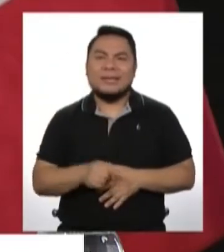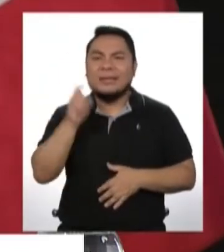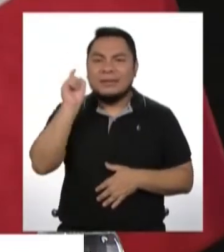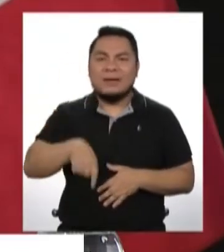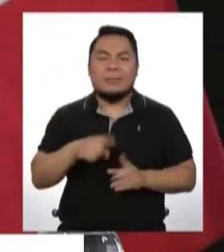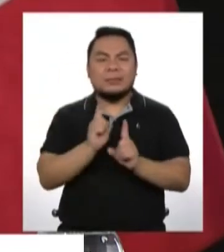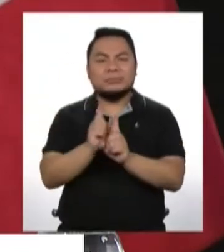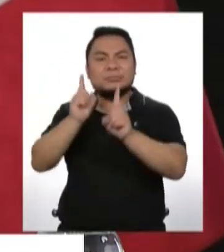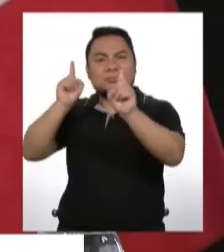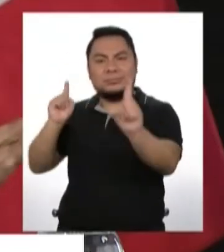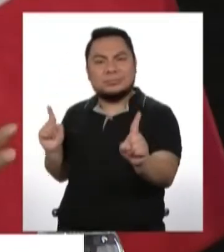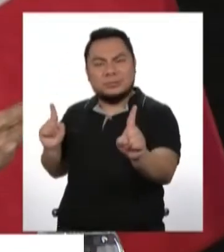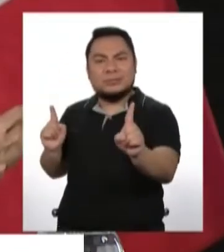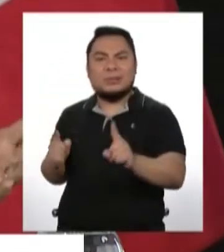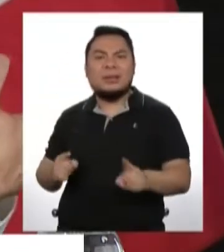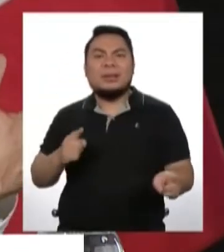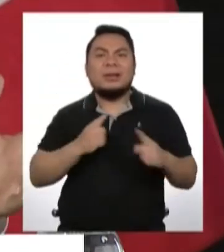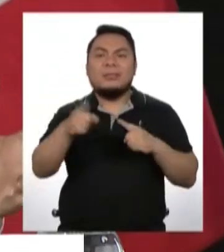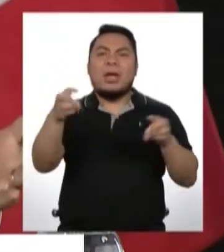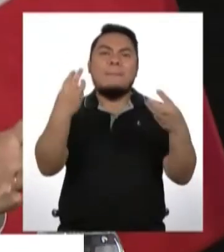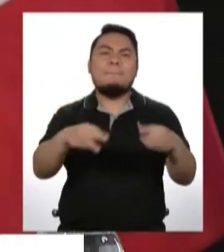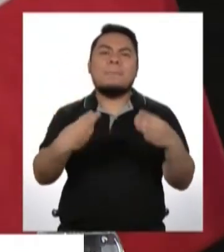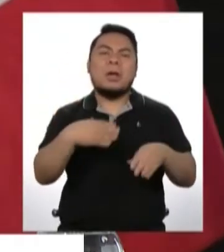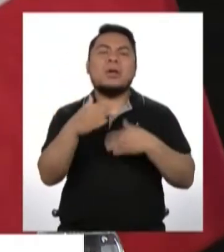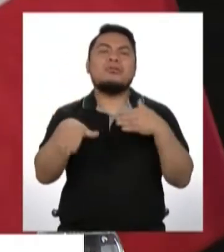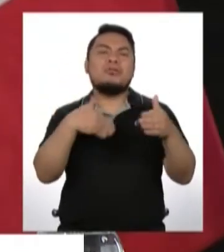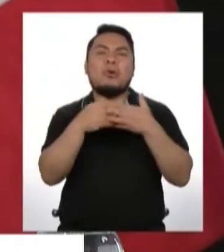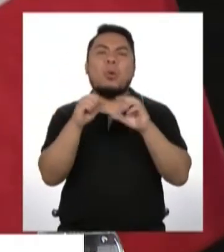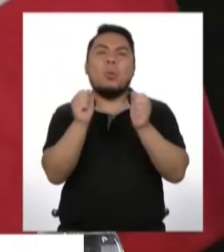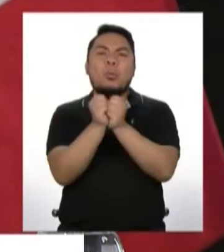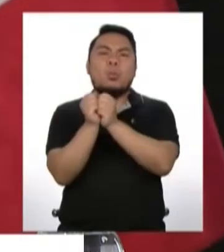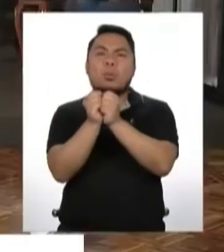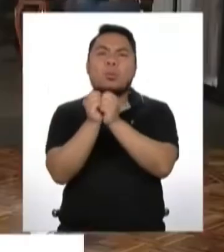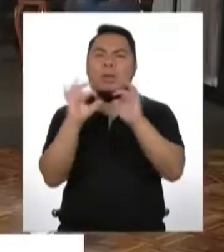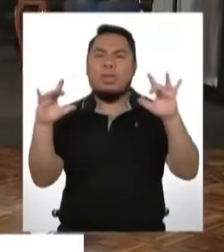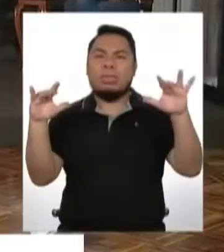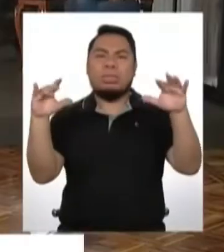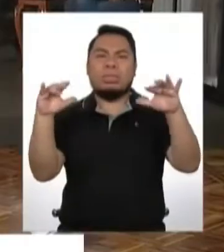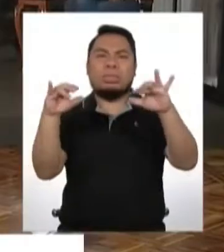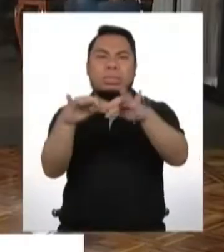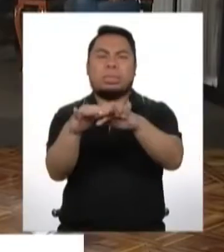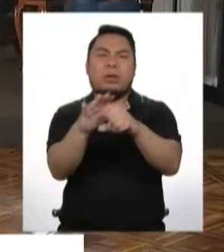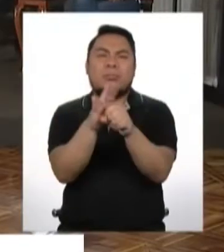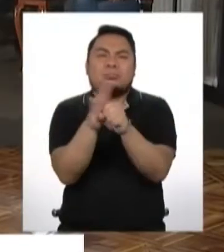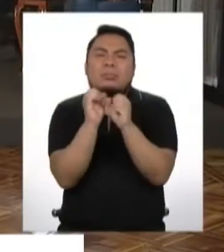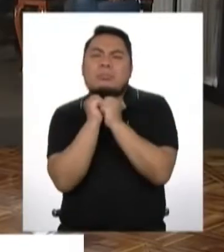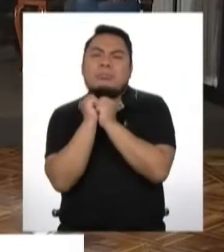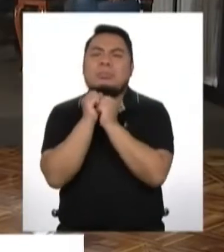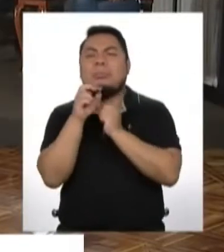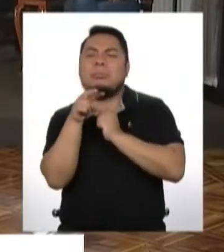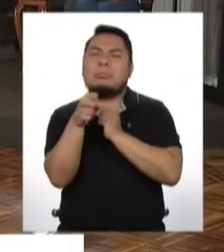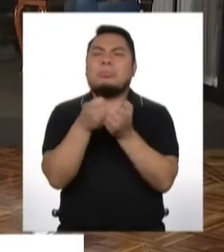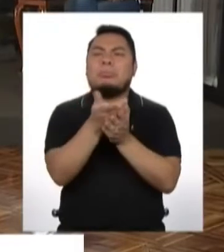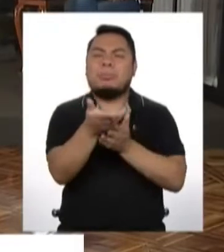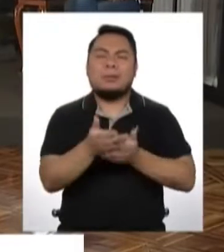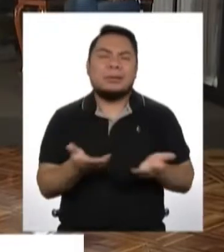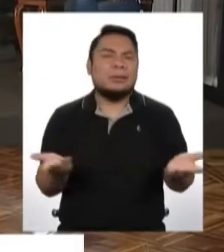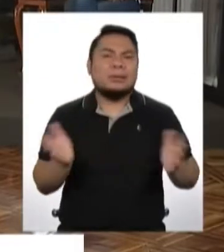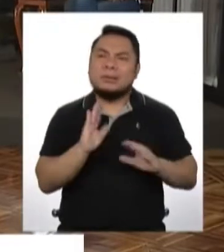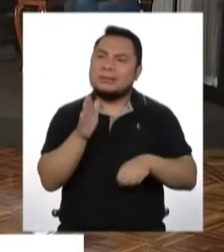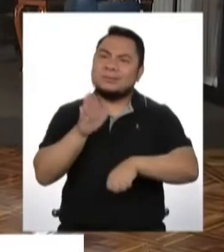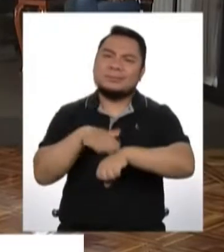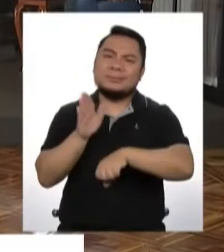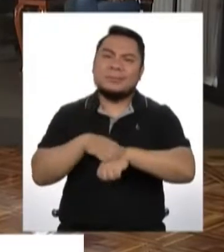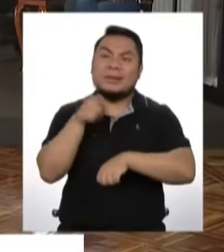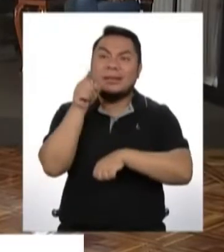distanciamiento social. Pero si estamos en un mercado todos juntos, amontonado, o sea, estamos haciendo una proliferación